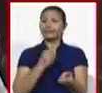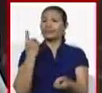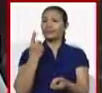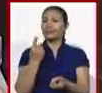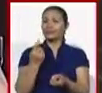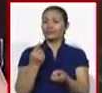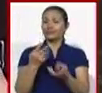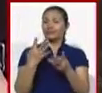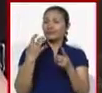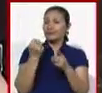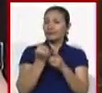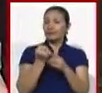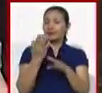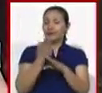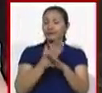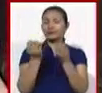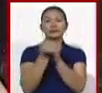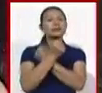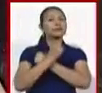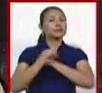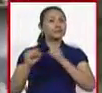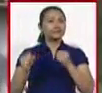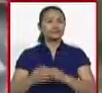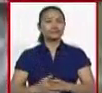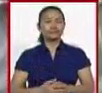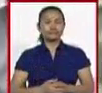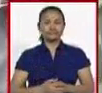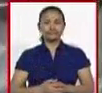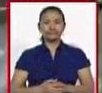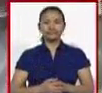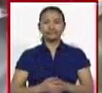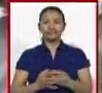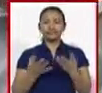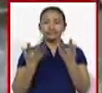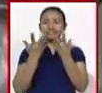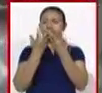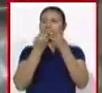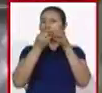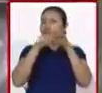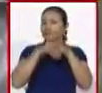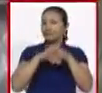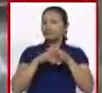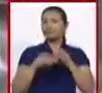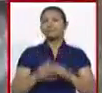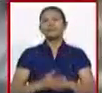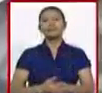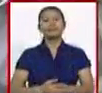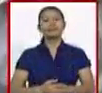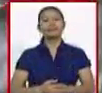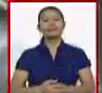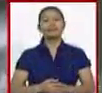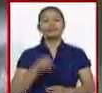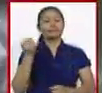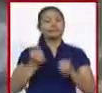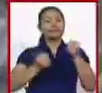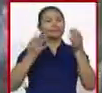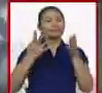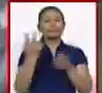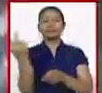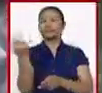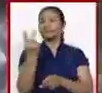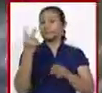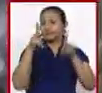solo policontusos, ¿no? Están fuera de peligro. Y quedaron atriccionados entre los fierros. Atriccionados, ¿no? Tanto el conductor como